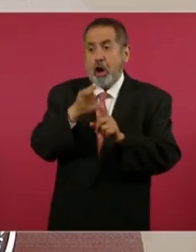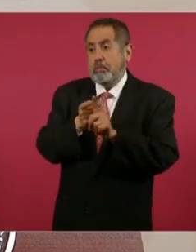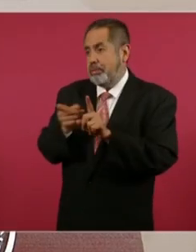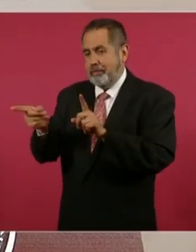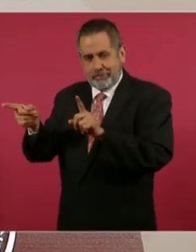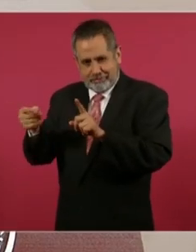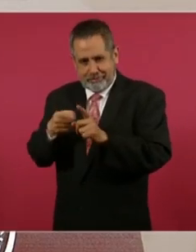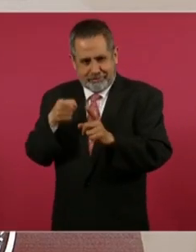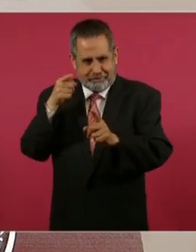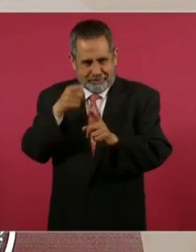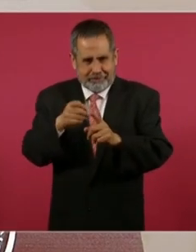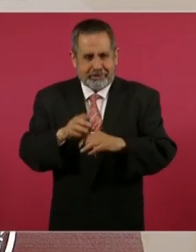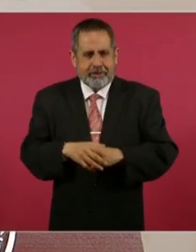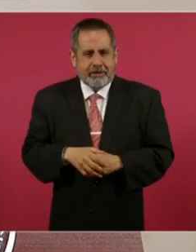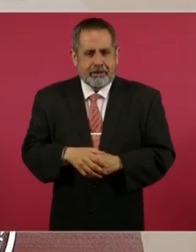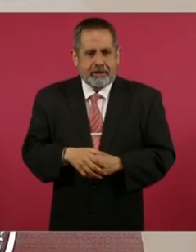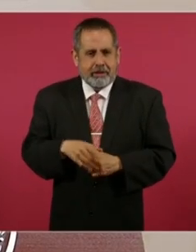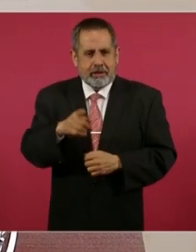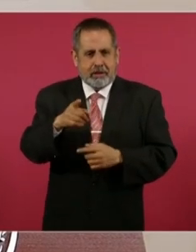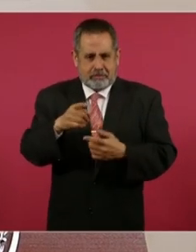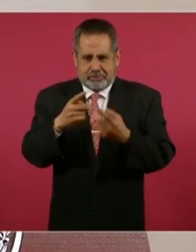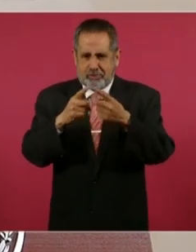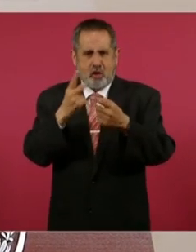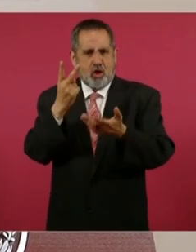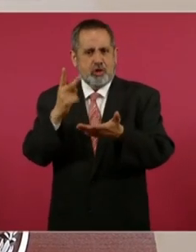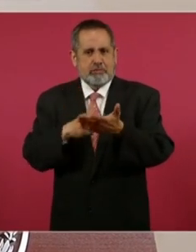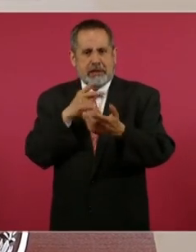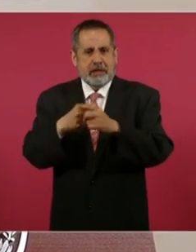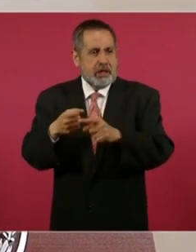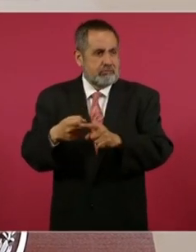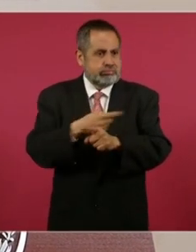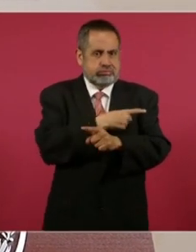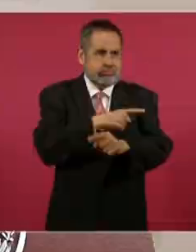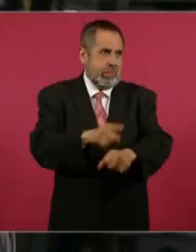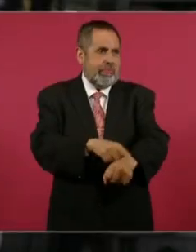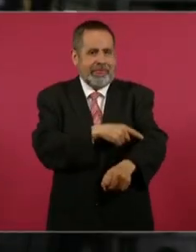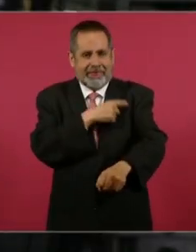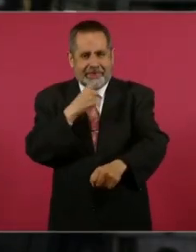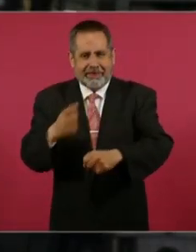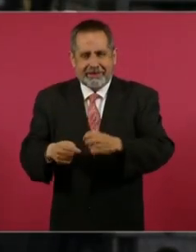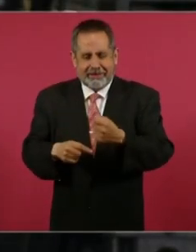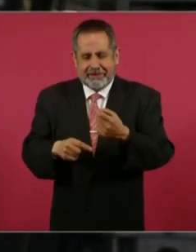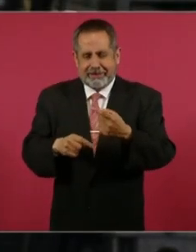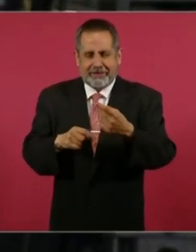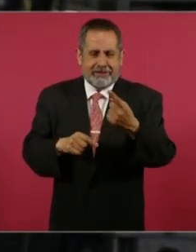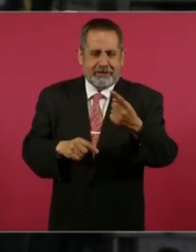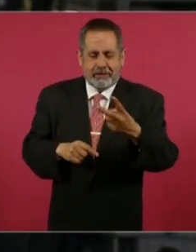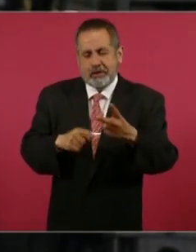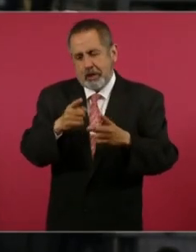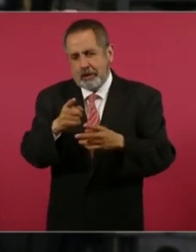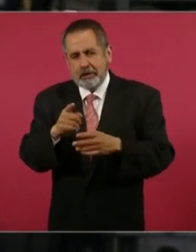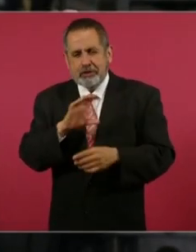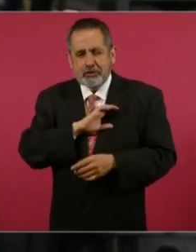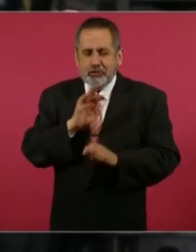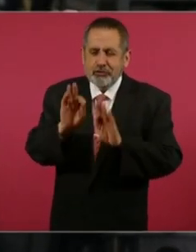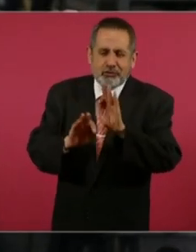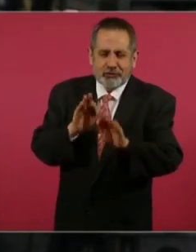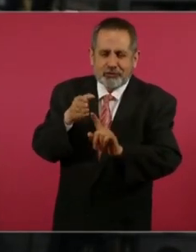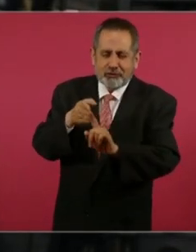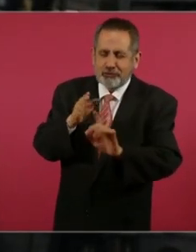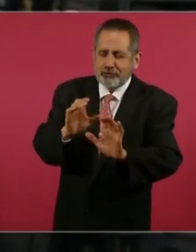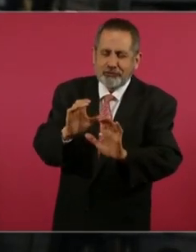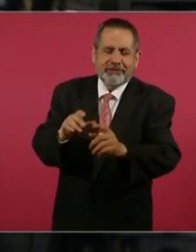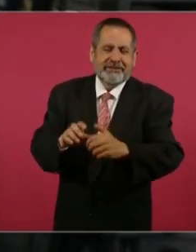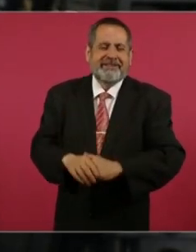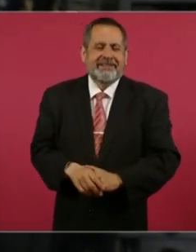cosas, Ya te has llevado ya dos hoy. Bueno, una nada más. Nada más porque, como es consentido, ¿no?